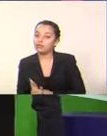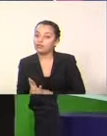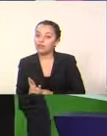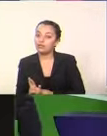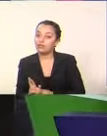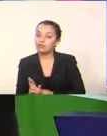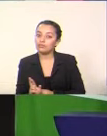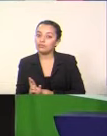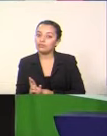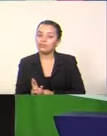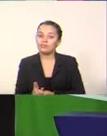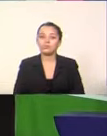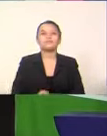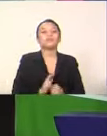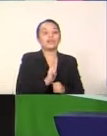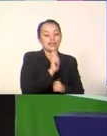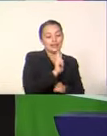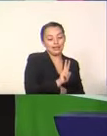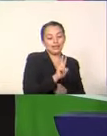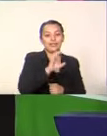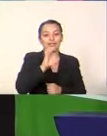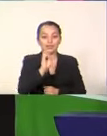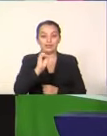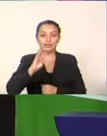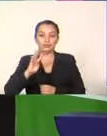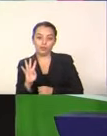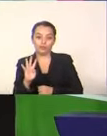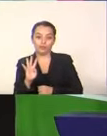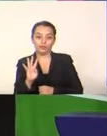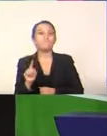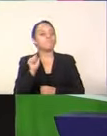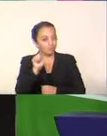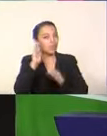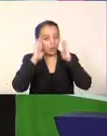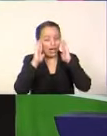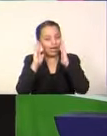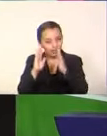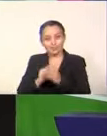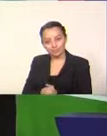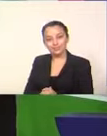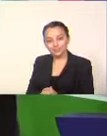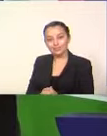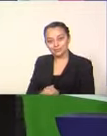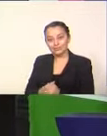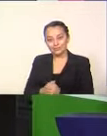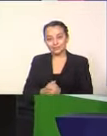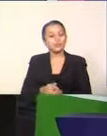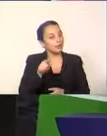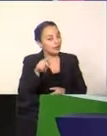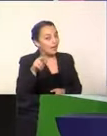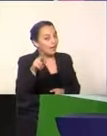diferencia es 304. Alejandra, parece que sí pusiste atención en clase. Siempre pongo atención. ¿Ustedes están de acuerdo,